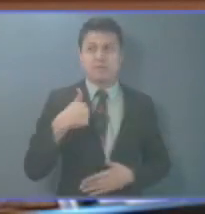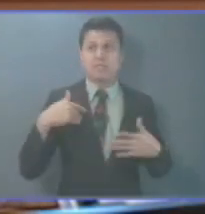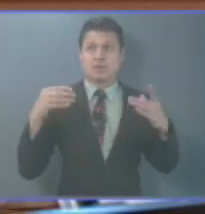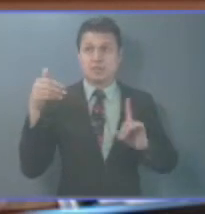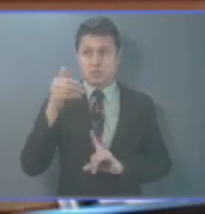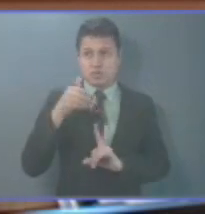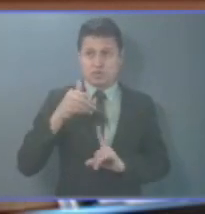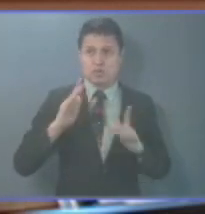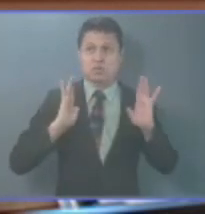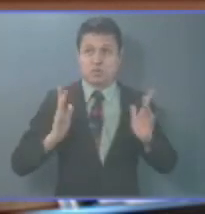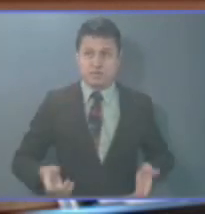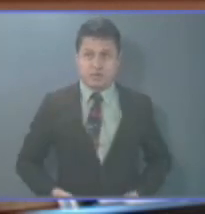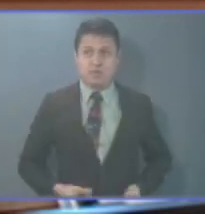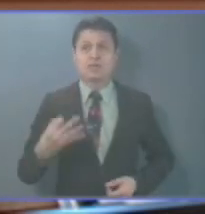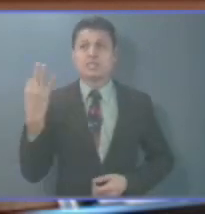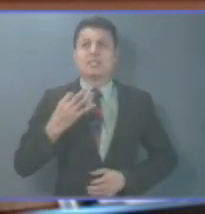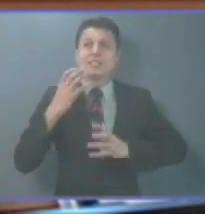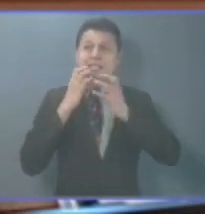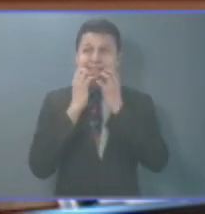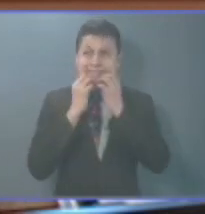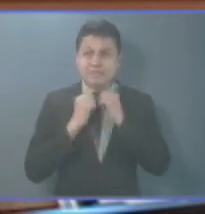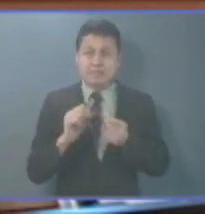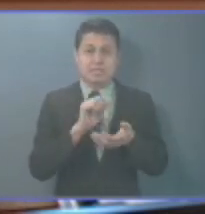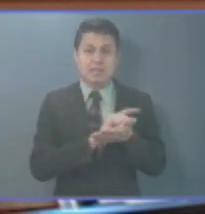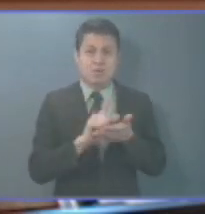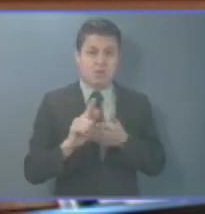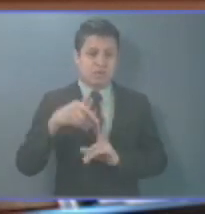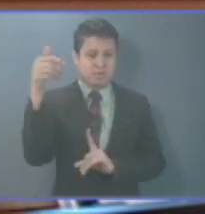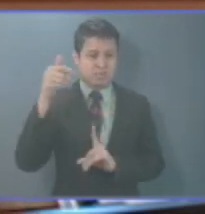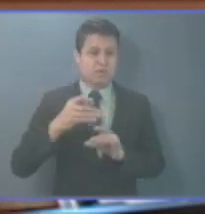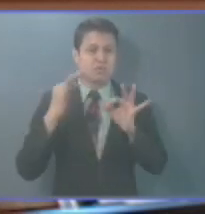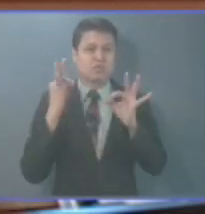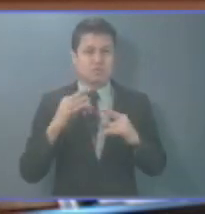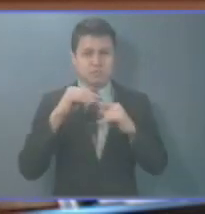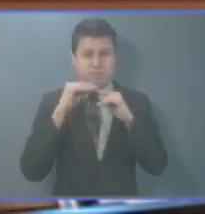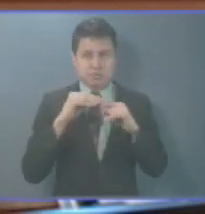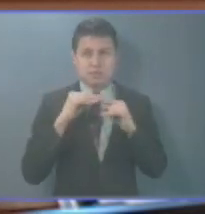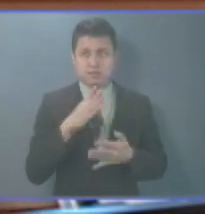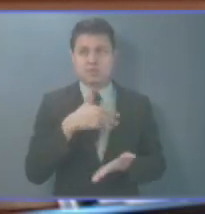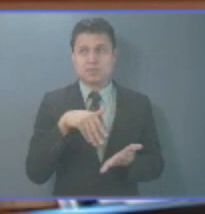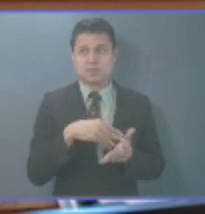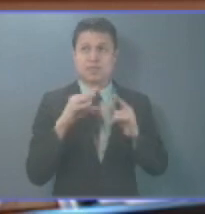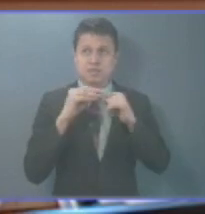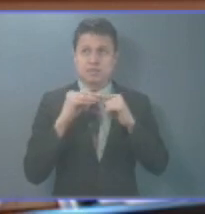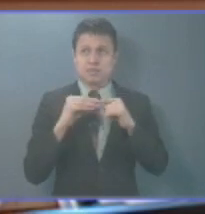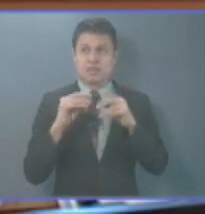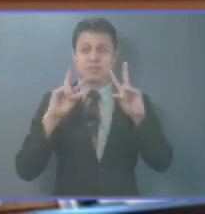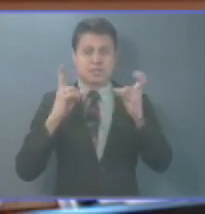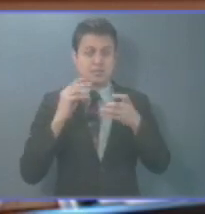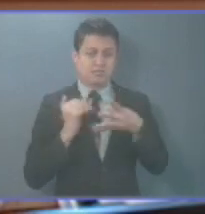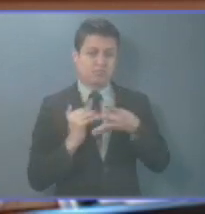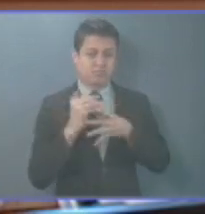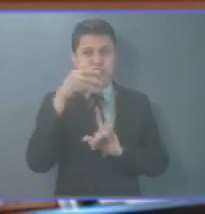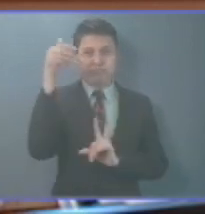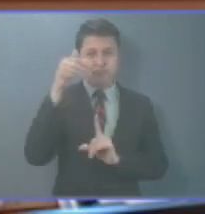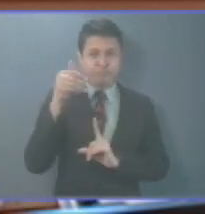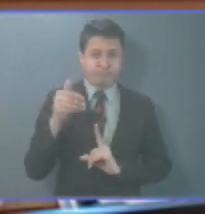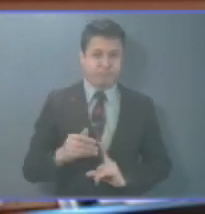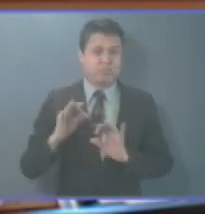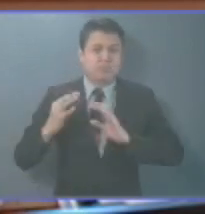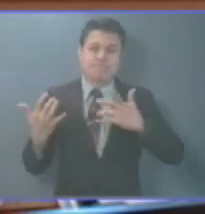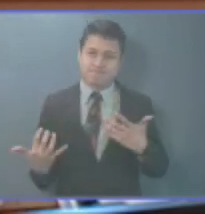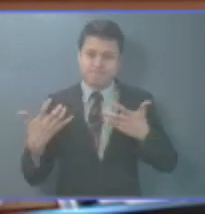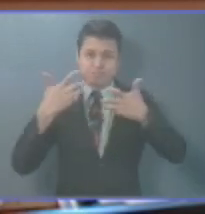Ciencia y Tecnología, garantizará que las escuelas de educación especial y los centros especializados en el ramo de la educación ajusten